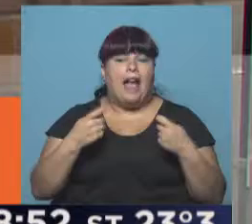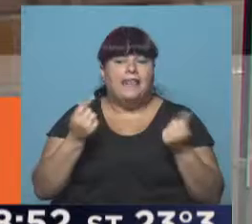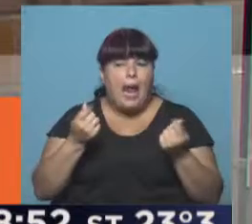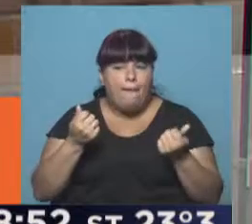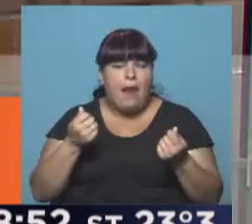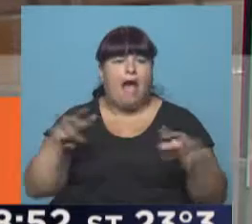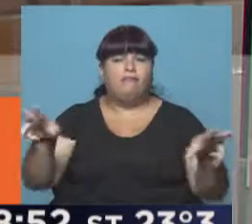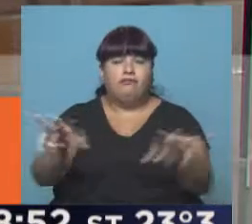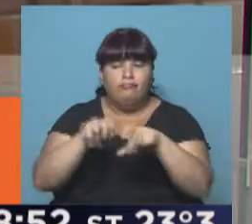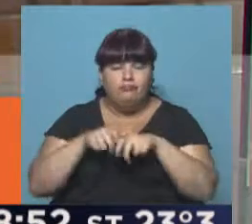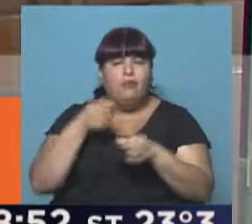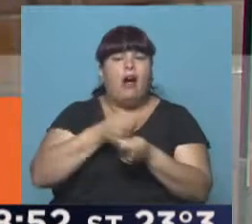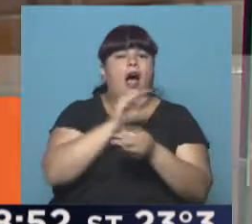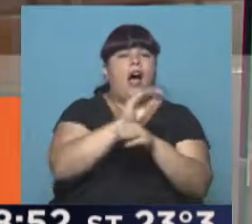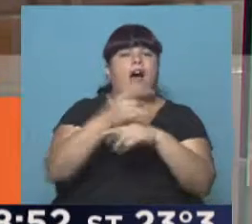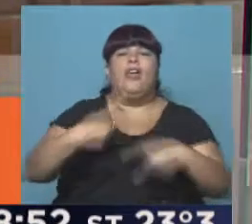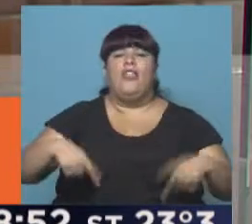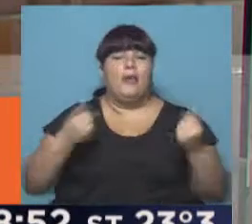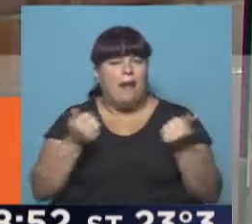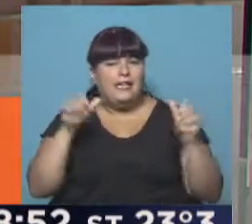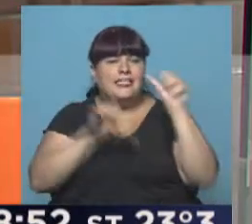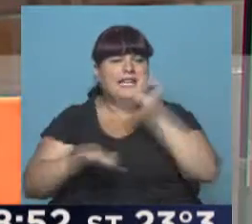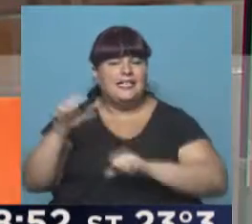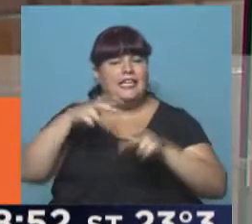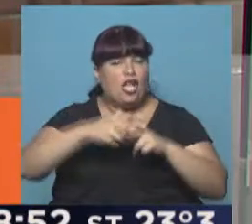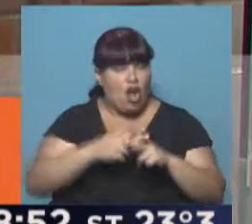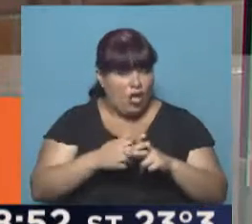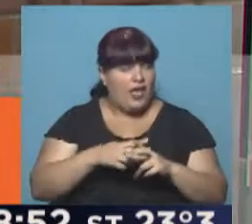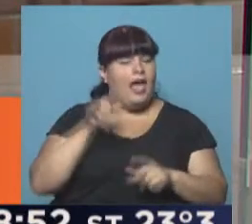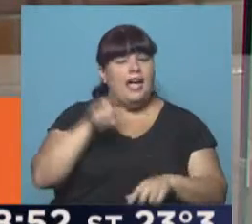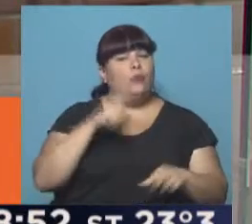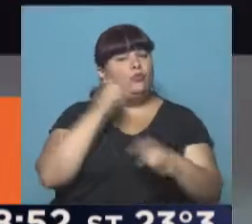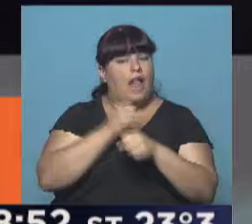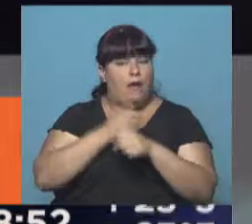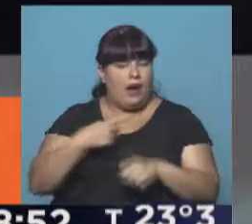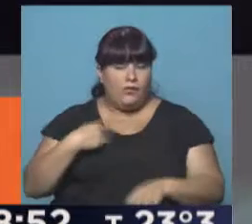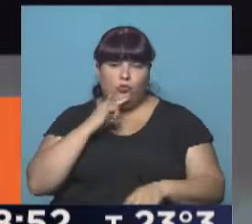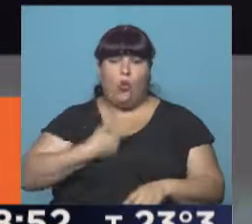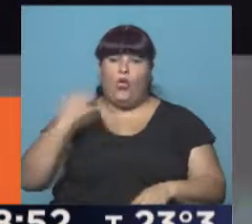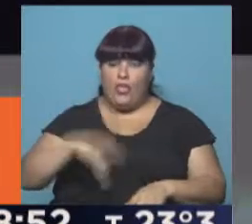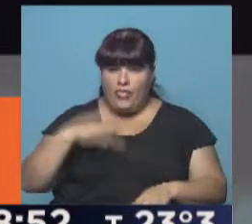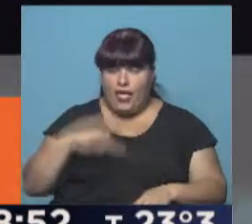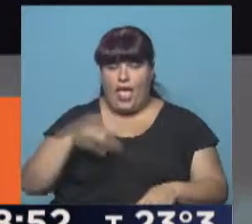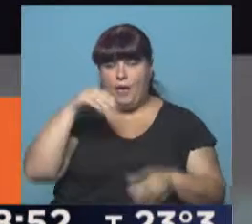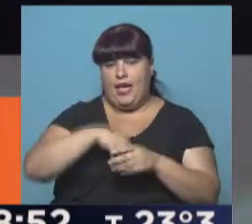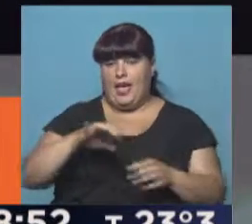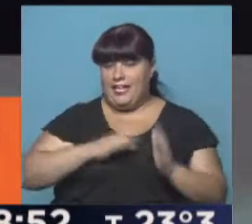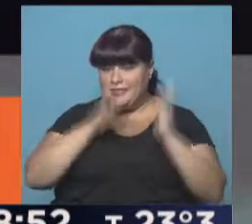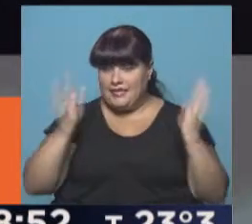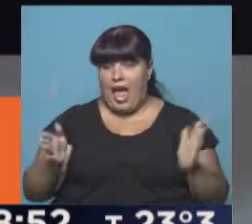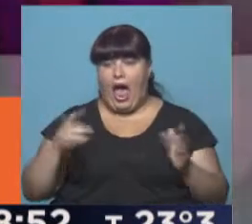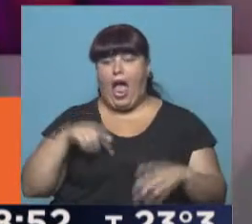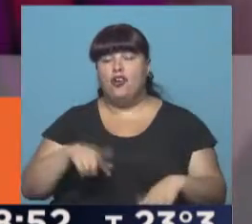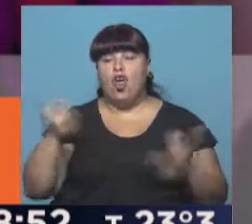peso cómo se está invirtiendo cada peso en ciencia y tecnología es una tarea que nosotros tuvimos que hacer en este año en